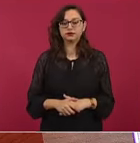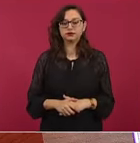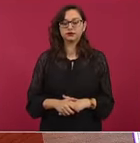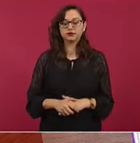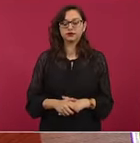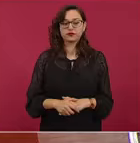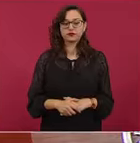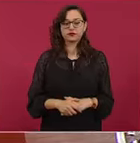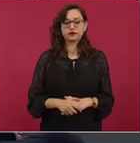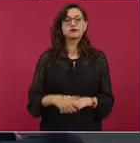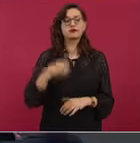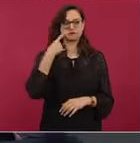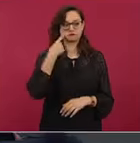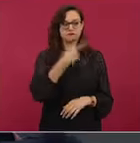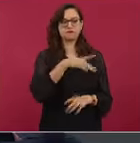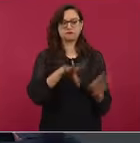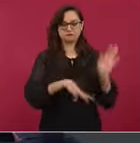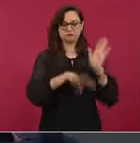A ver si no está.